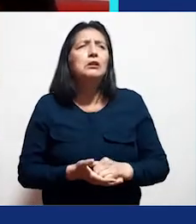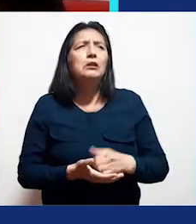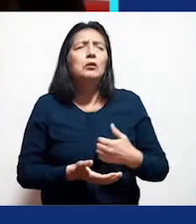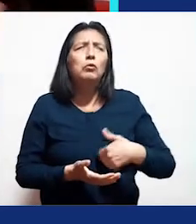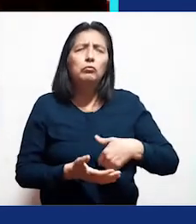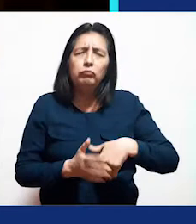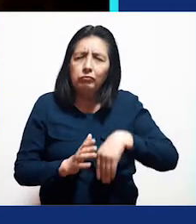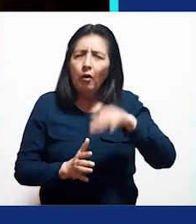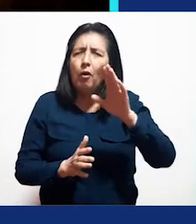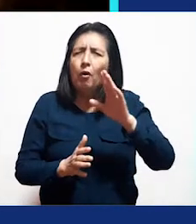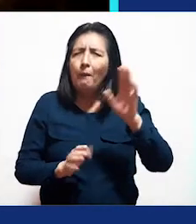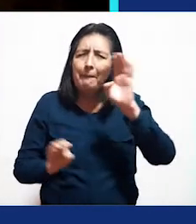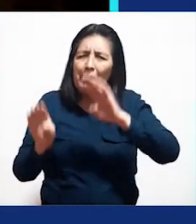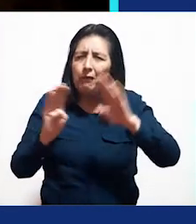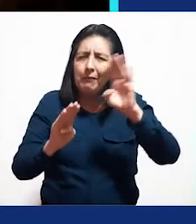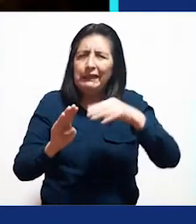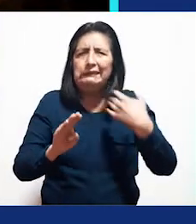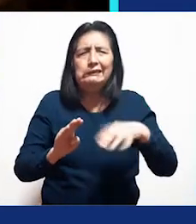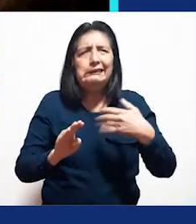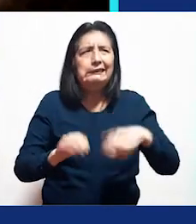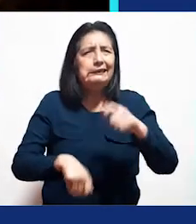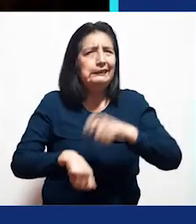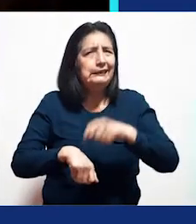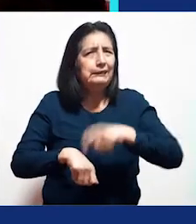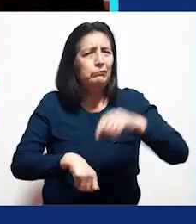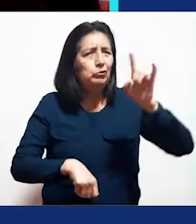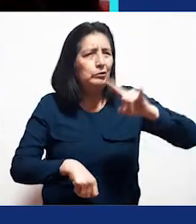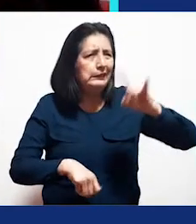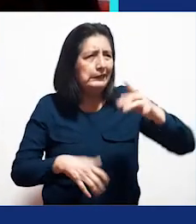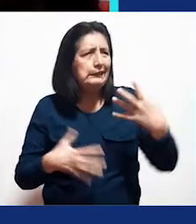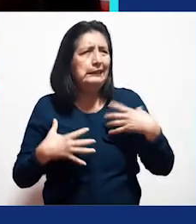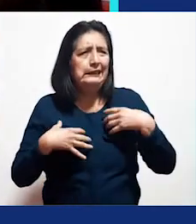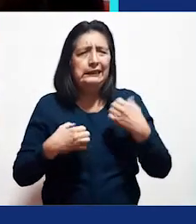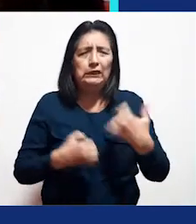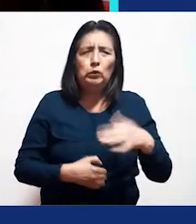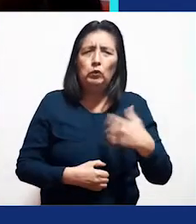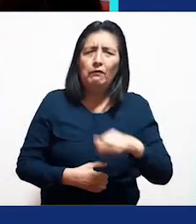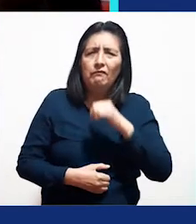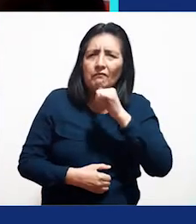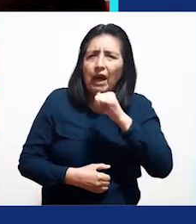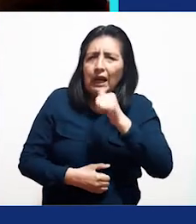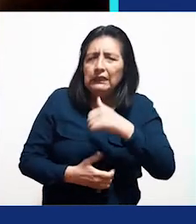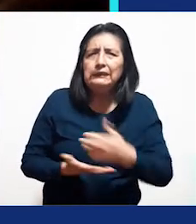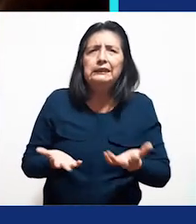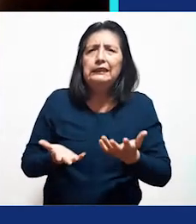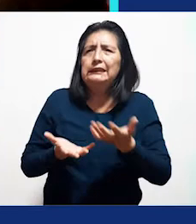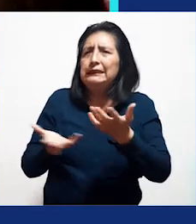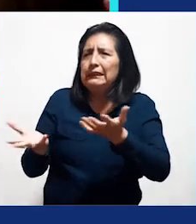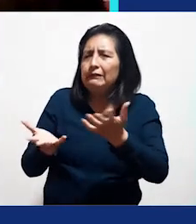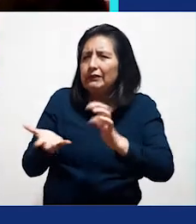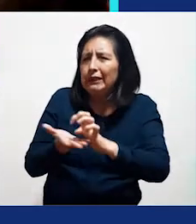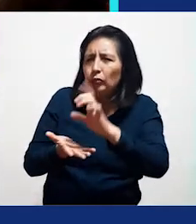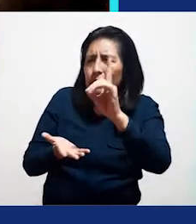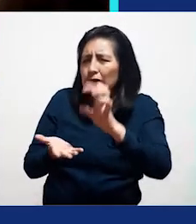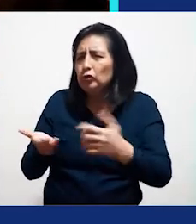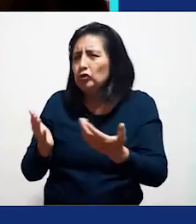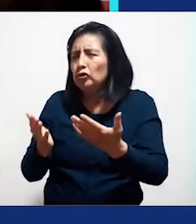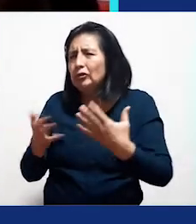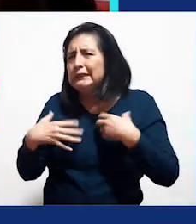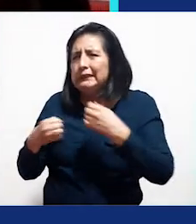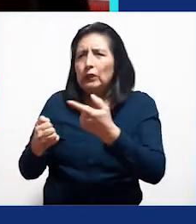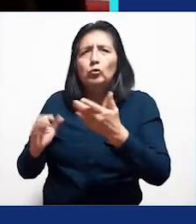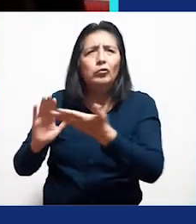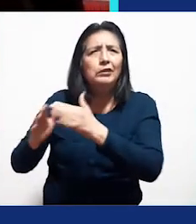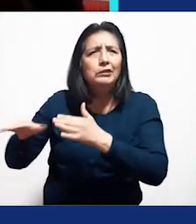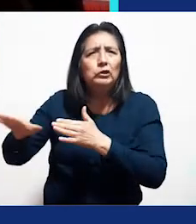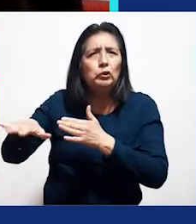principales preocupaciones durante toda la emergencia sanitaria ha sido la falta de servicios básicos en las comunidades, lo